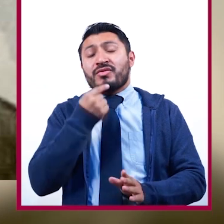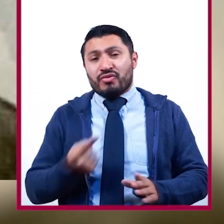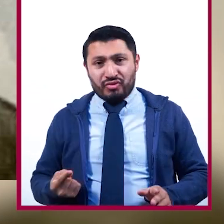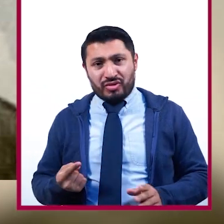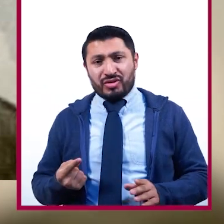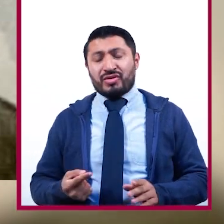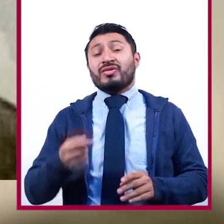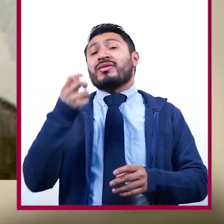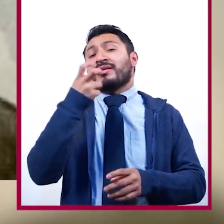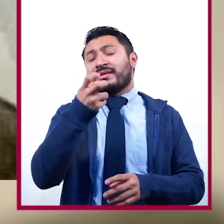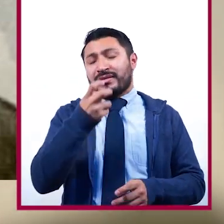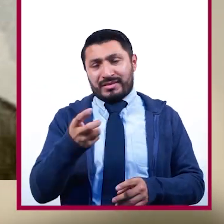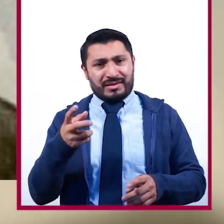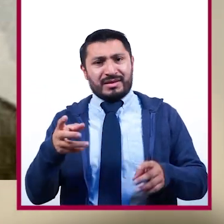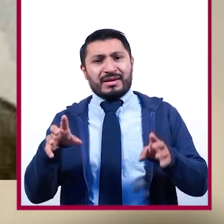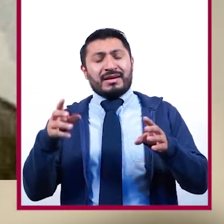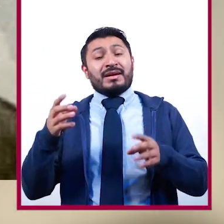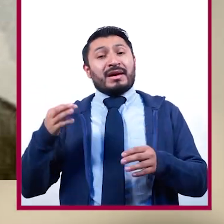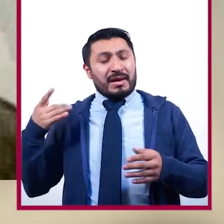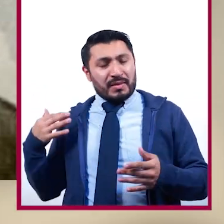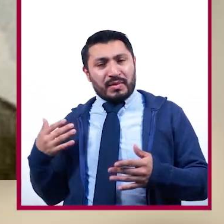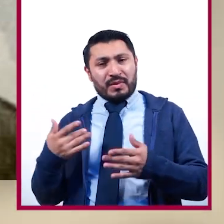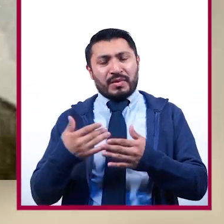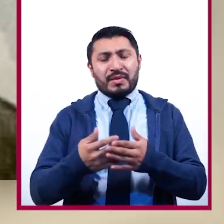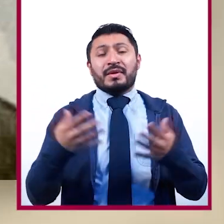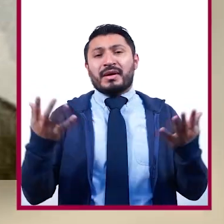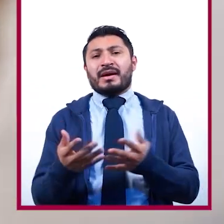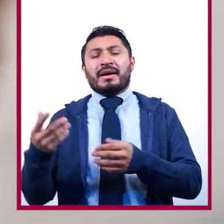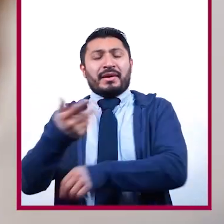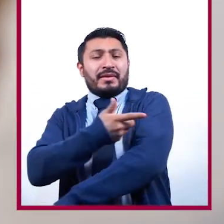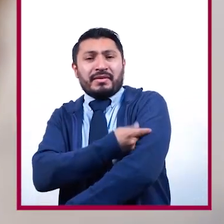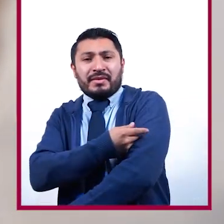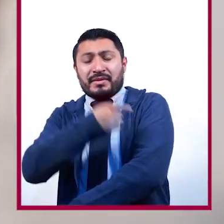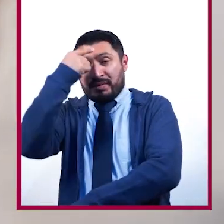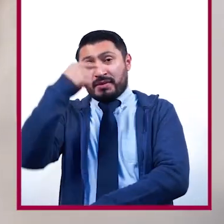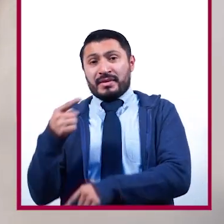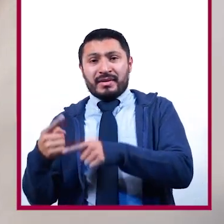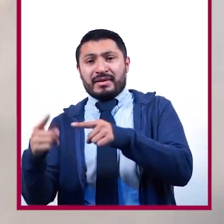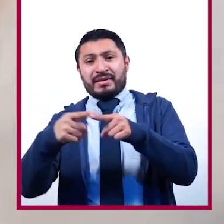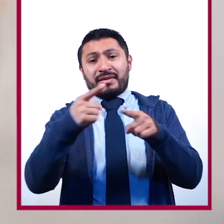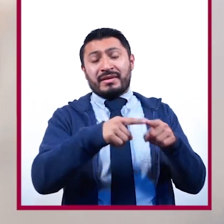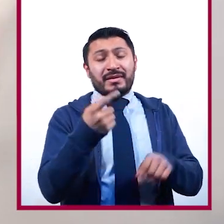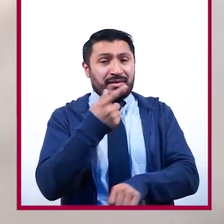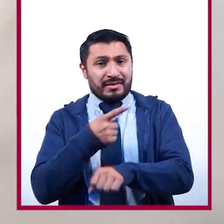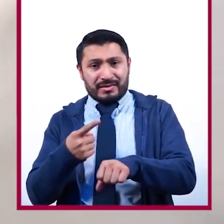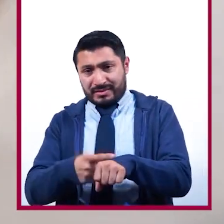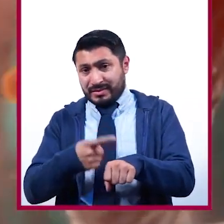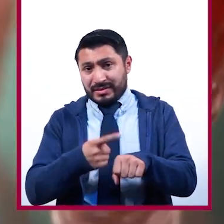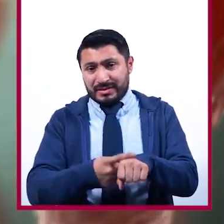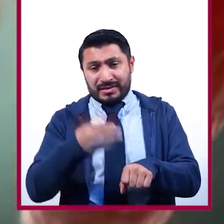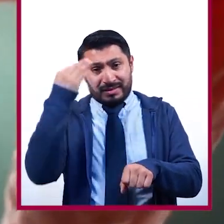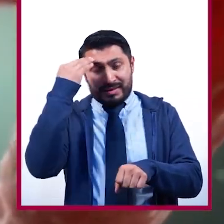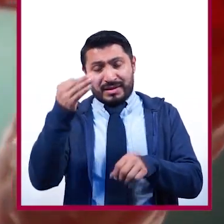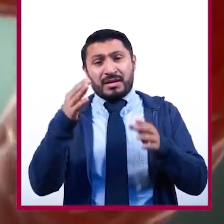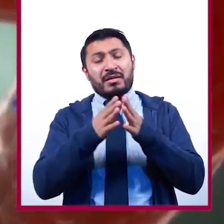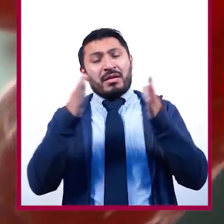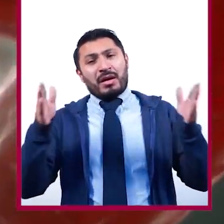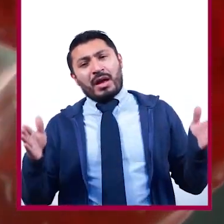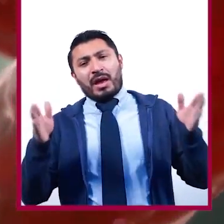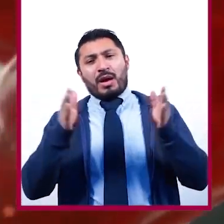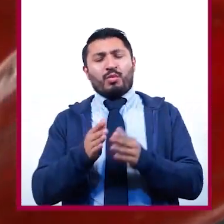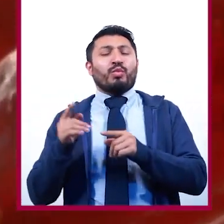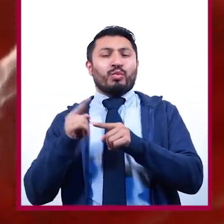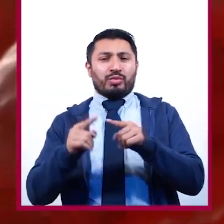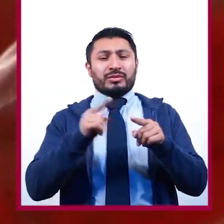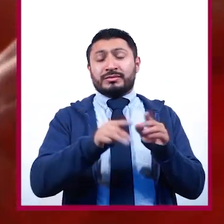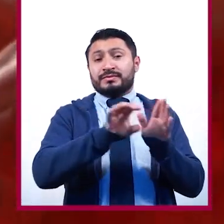a un niño. A partir de entonces y hasta la fecha, se han producido vacunas para diversas enfermedades en lapsos muy